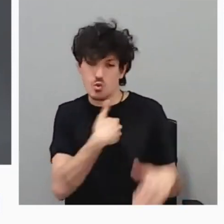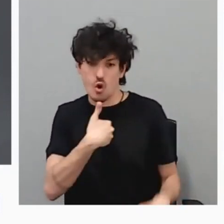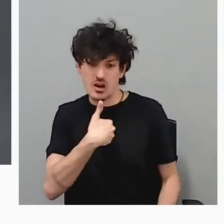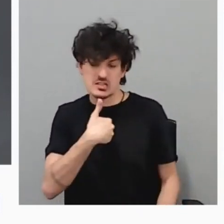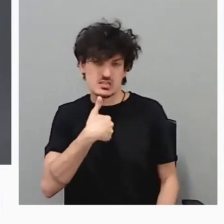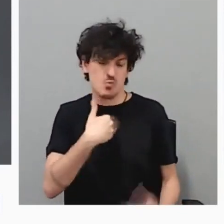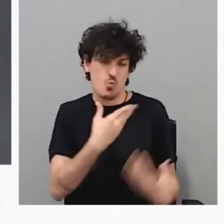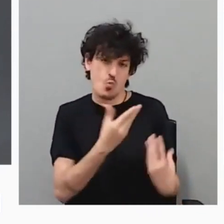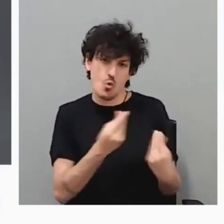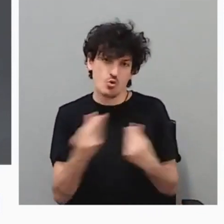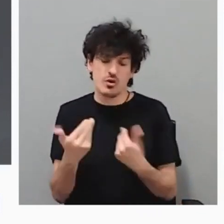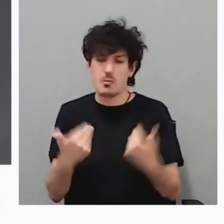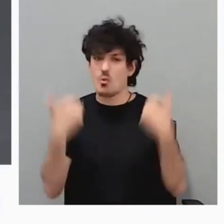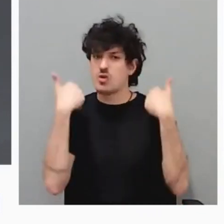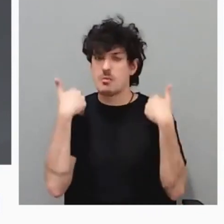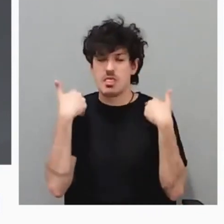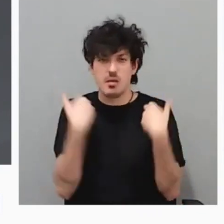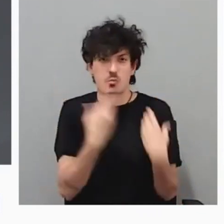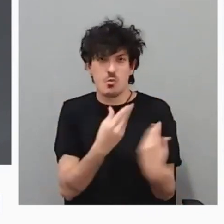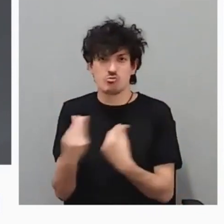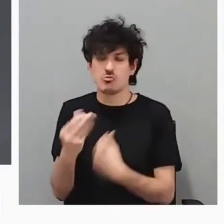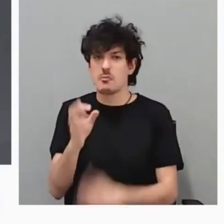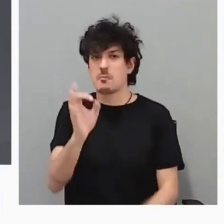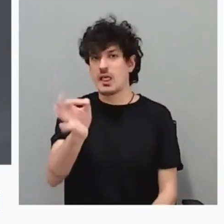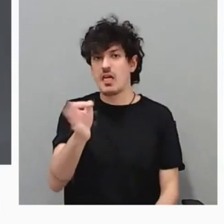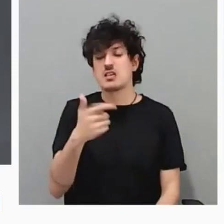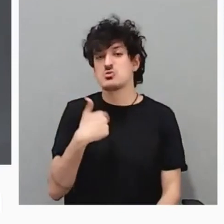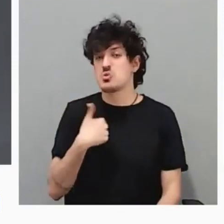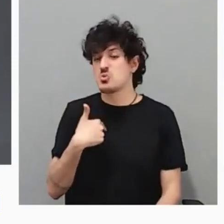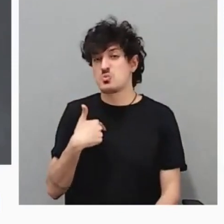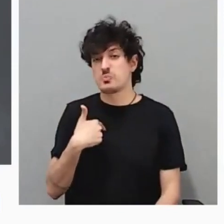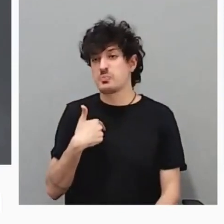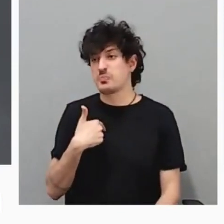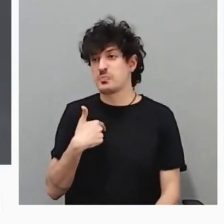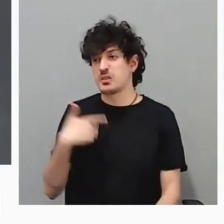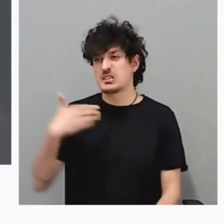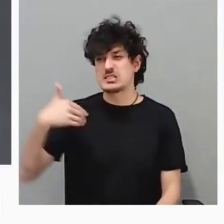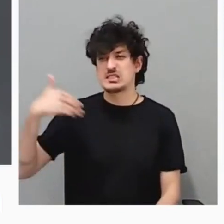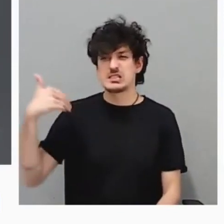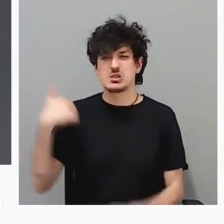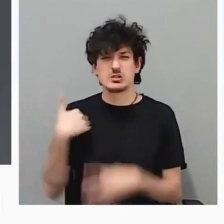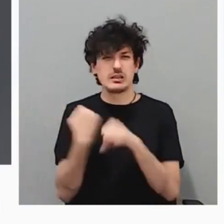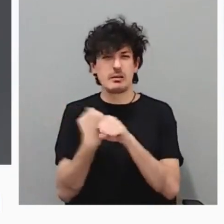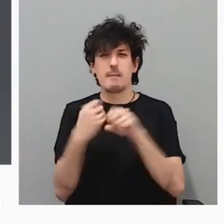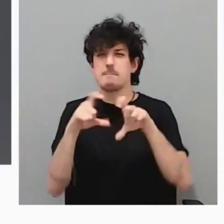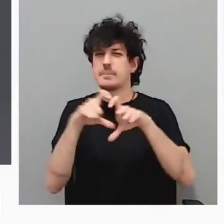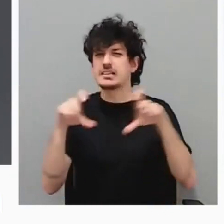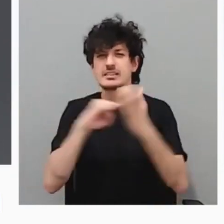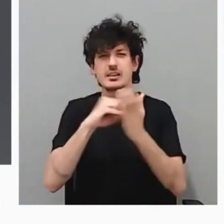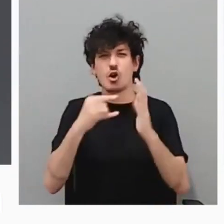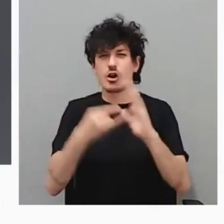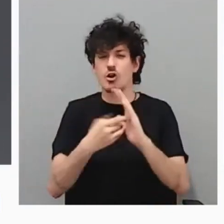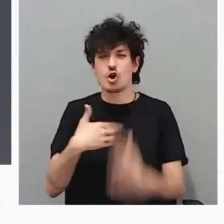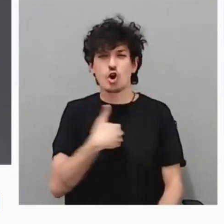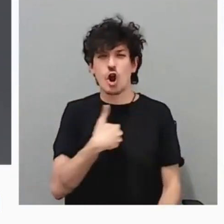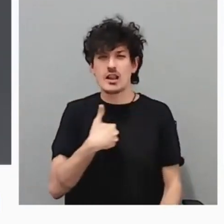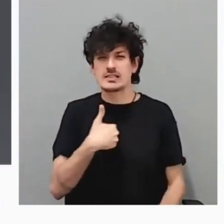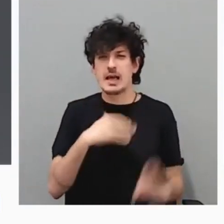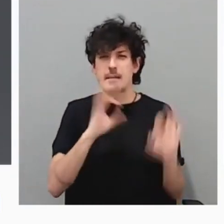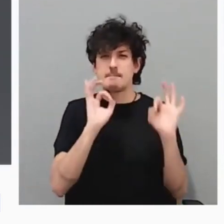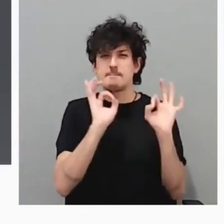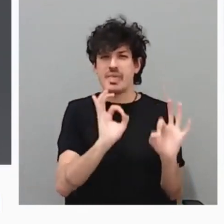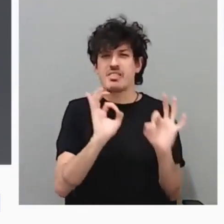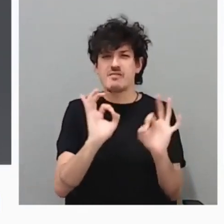verdad. Yo que vengo de empresas tecnológicas, ¿no?, donde los roles específicos a la hora